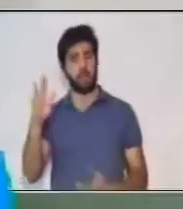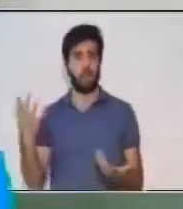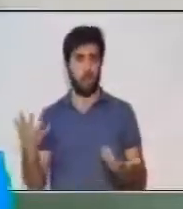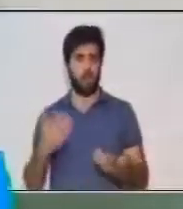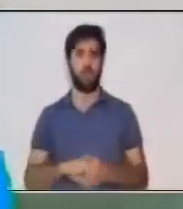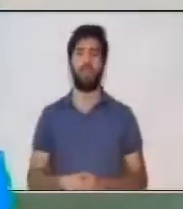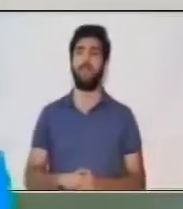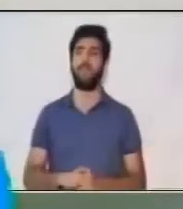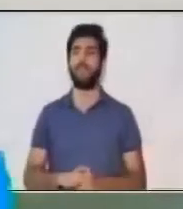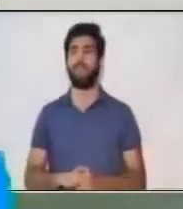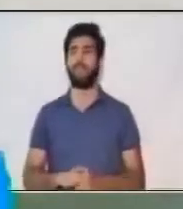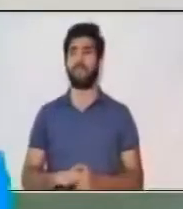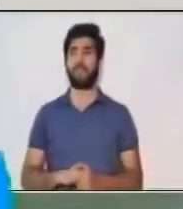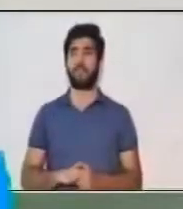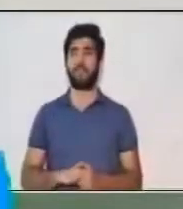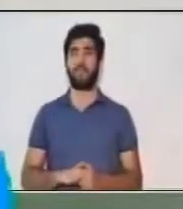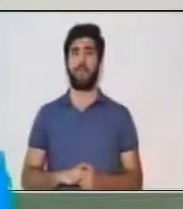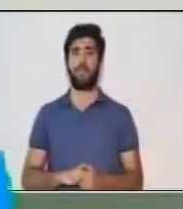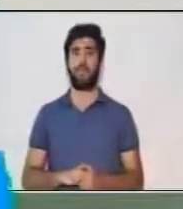1.4.